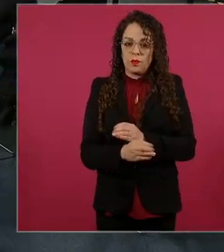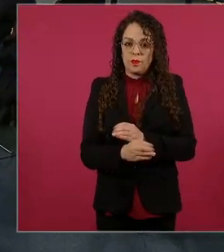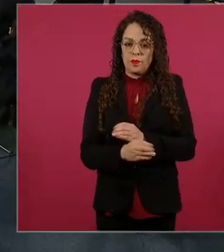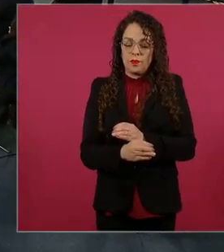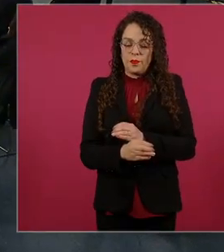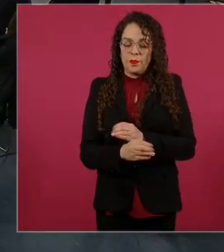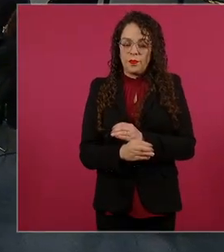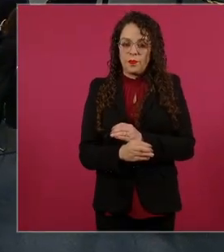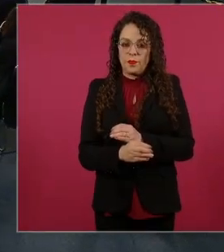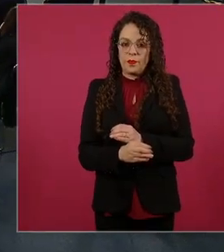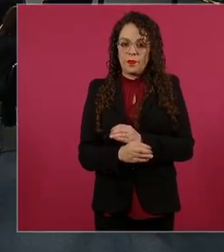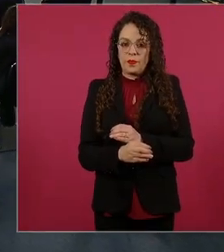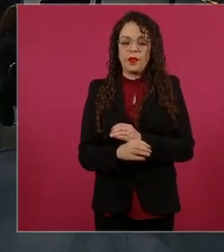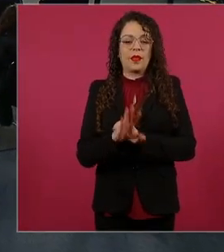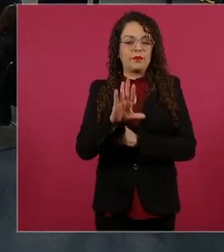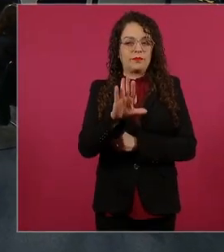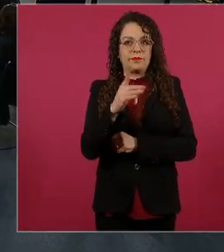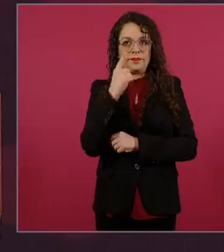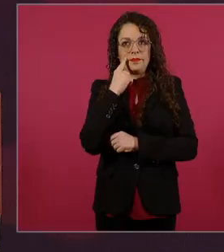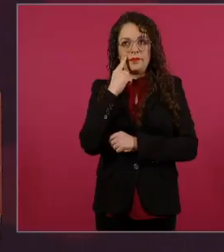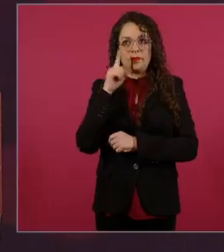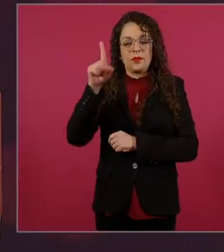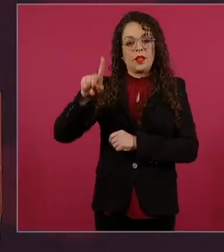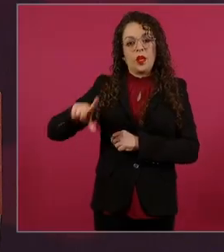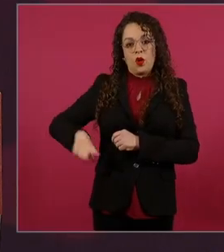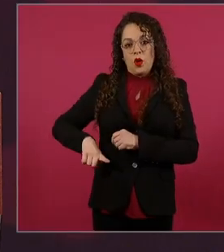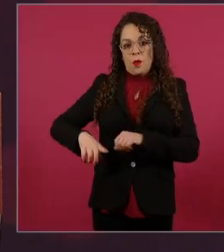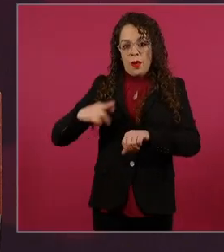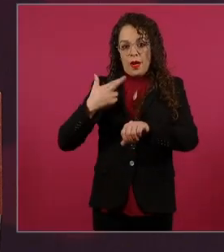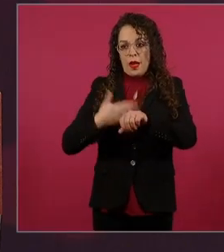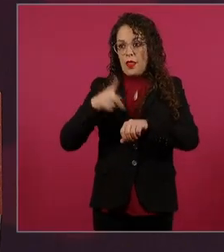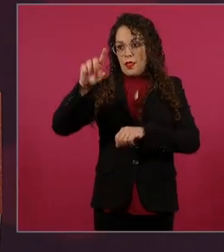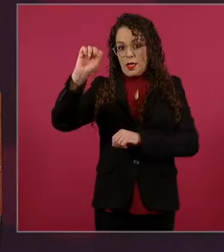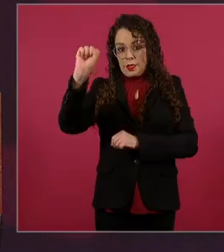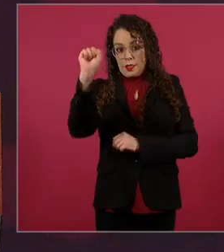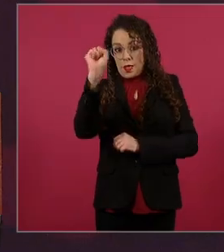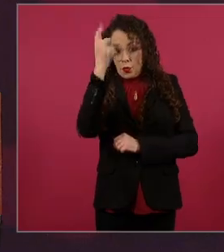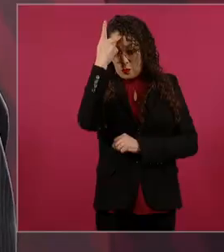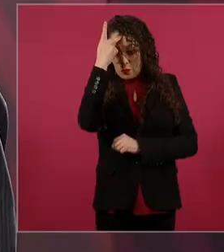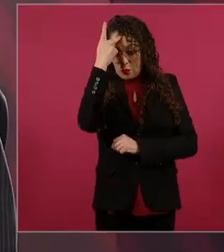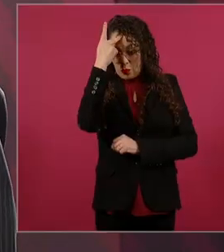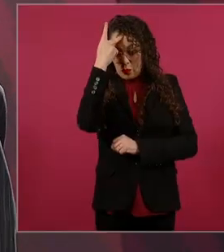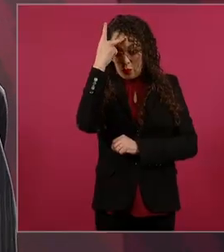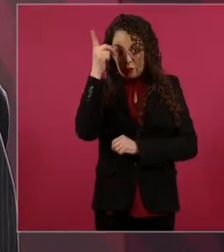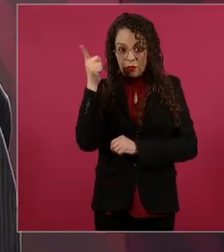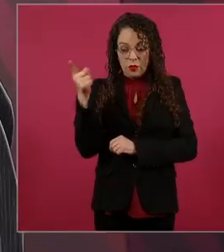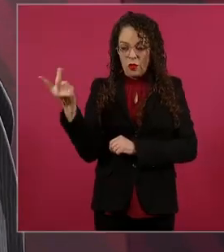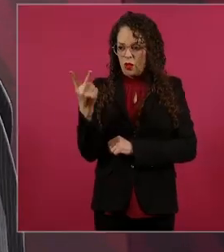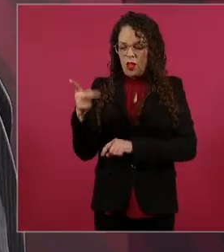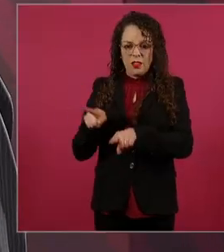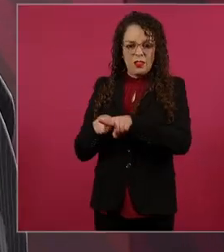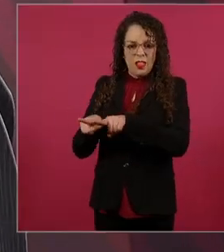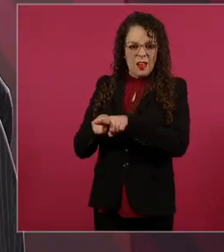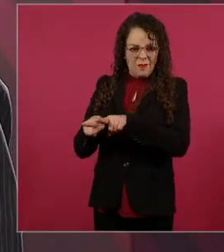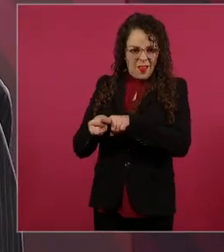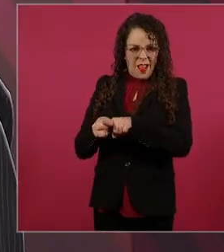ejemplo un gobernador de San Luis Potosí que eran hermanos se pasaban